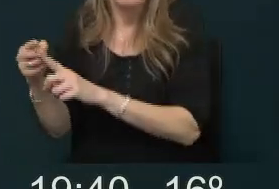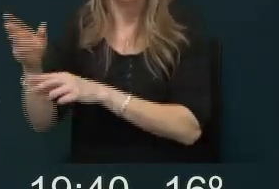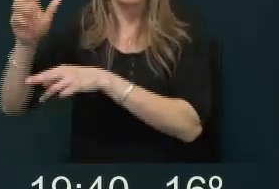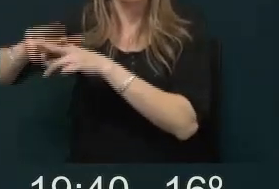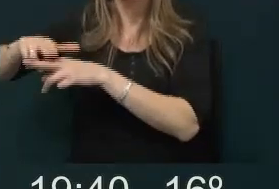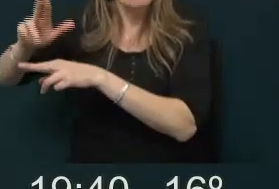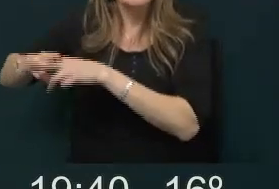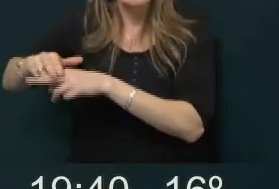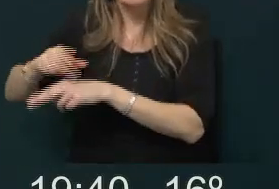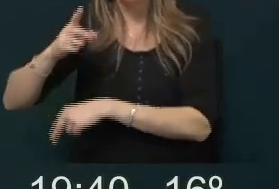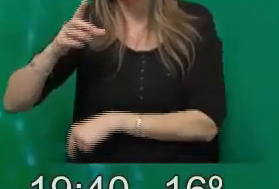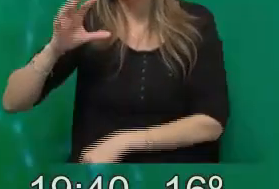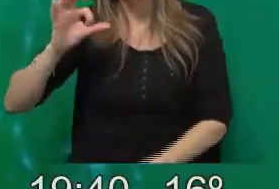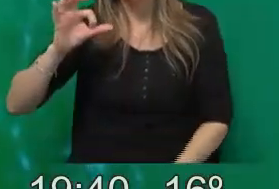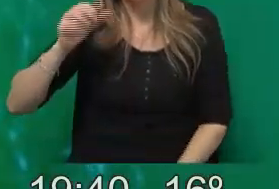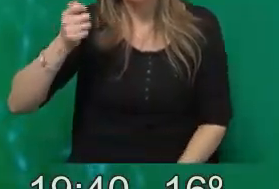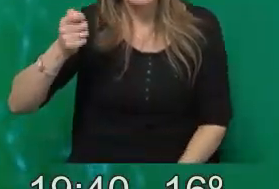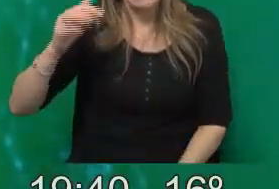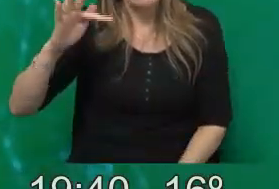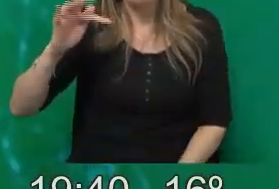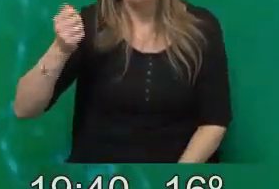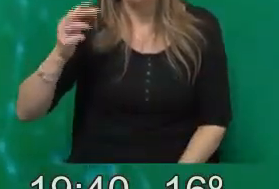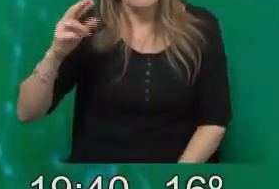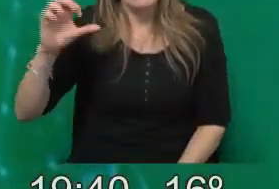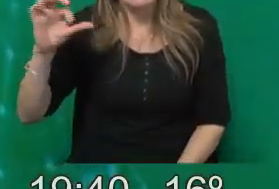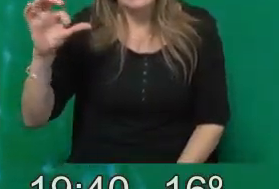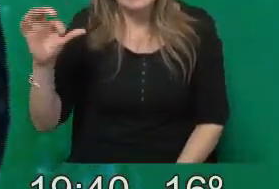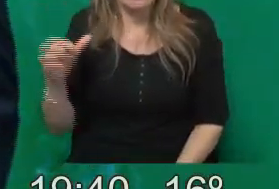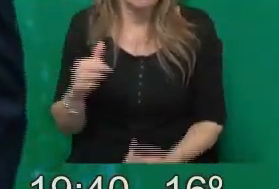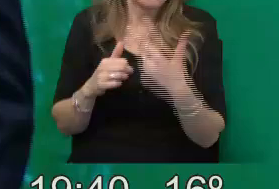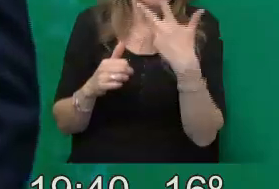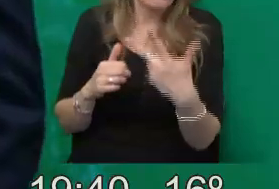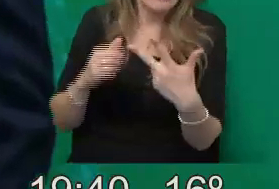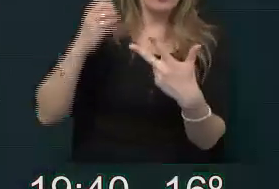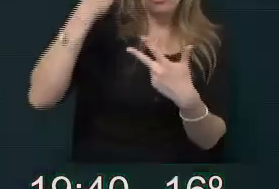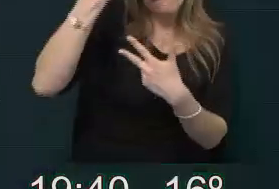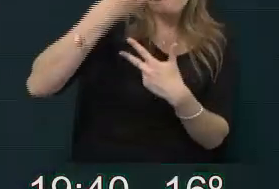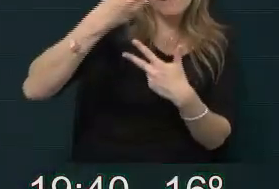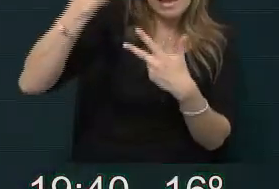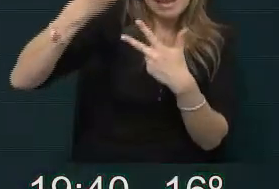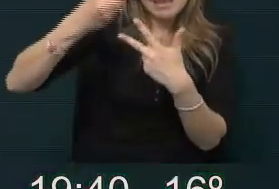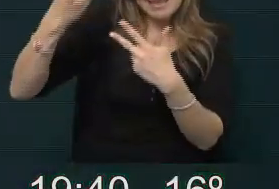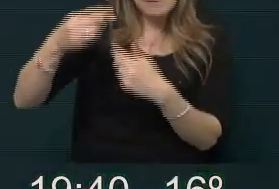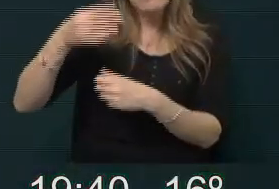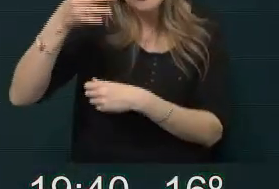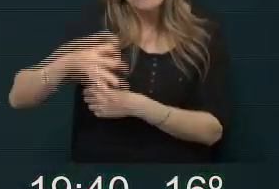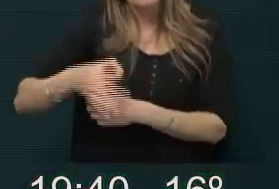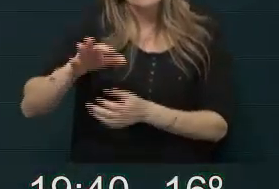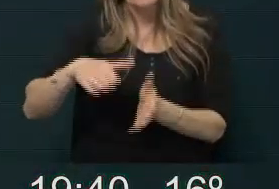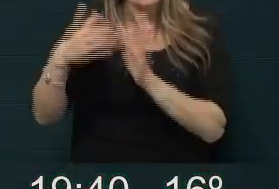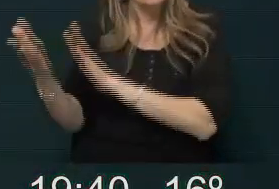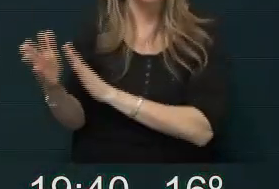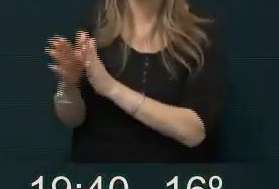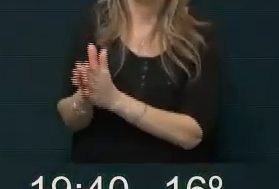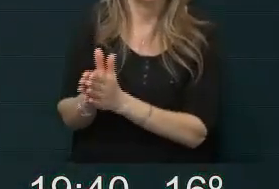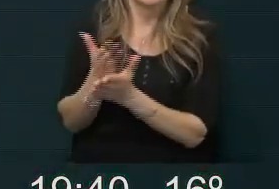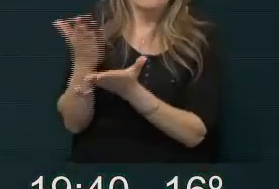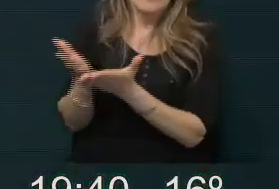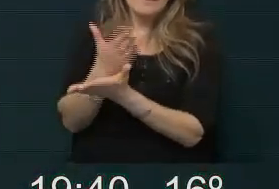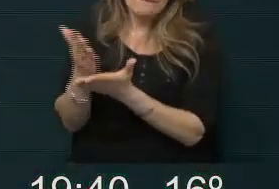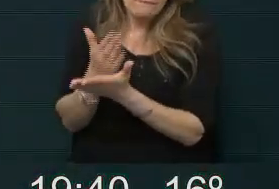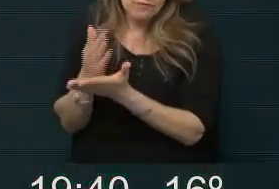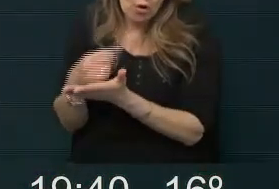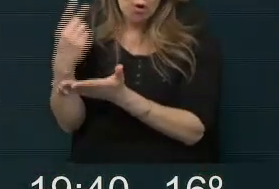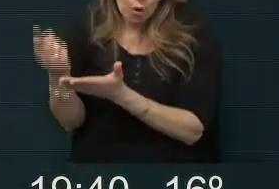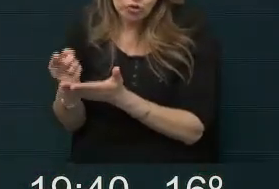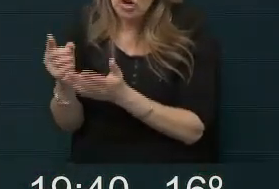Gustavo Zafores. Este es uno de los dos libros de los que vas a hablar hoy. Exactamente. Y el otro libro también tiene una banda sonora. Tiene una banda sonora